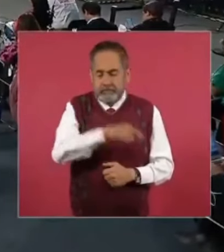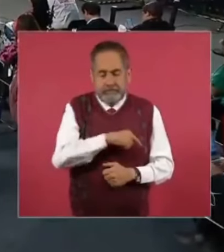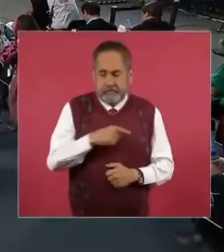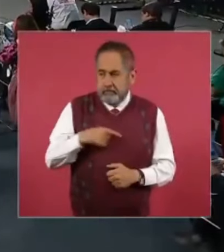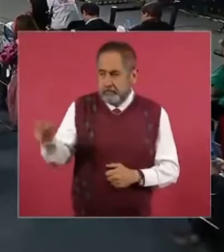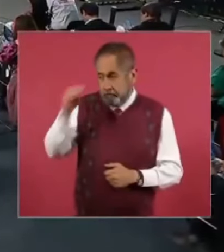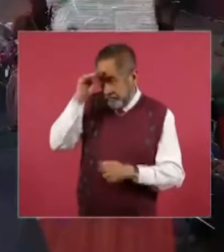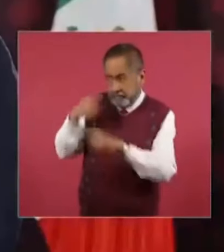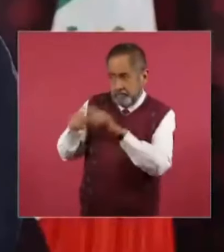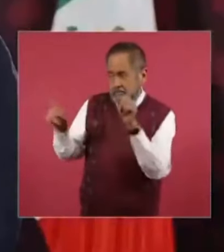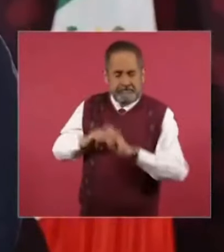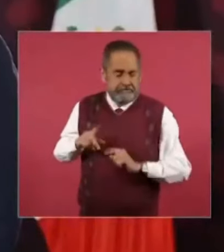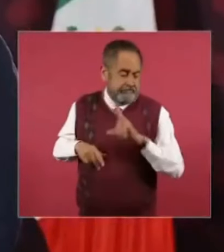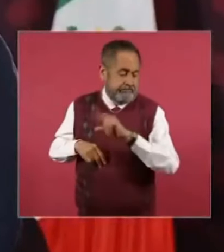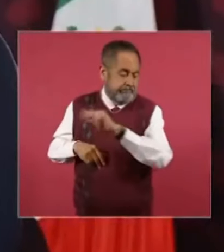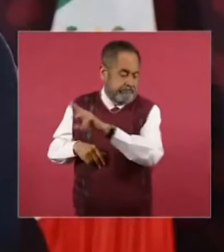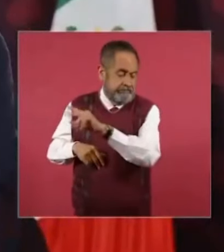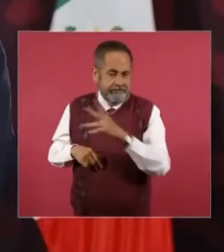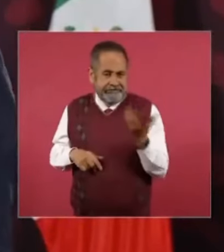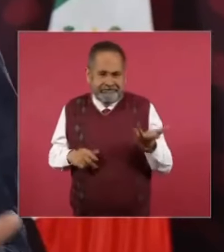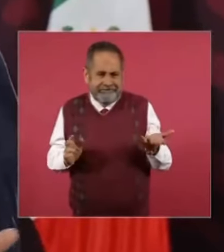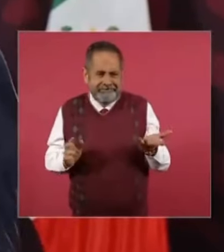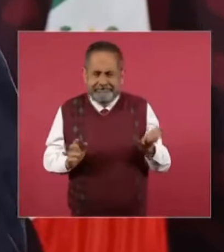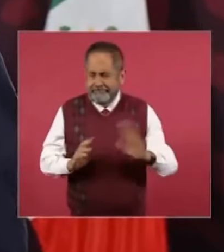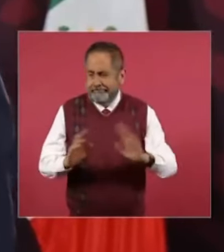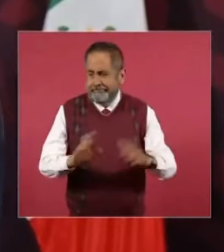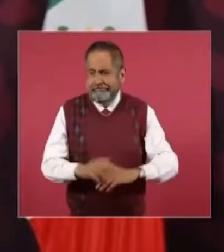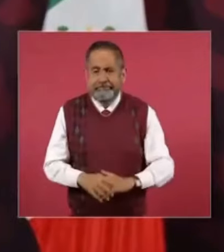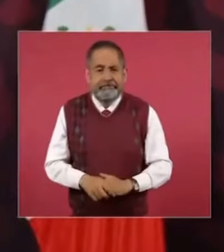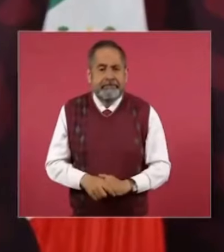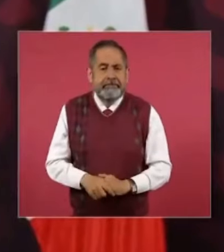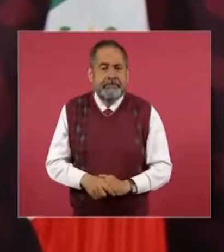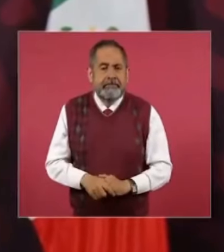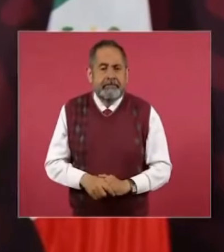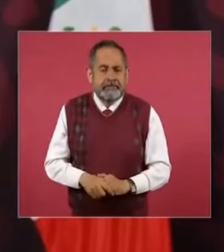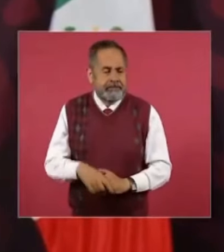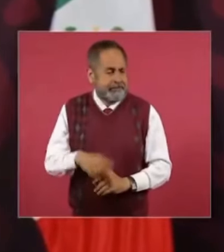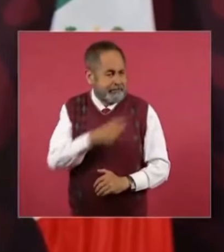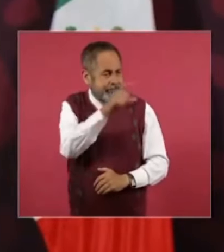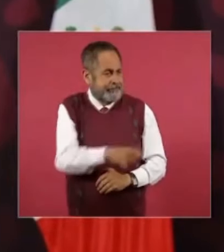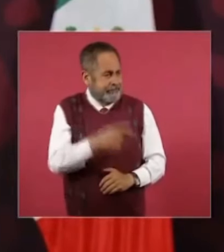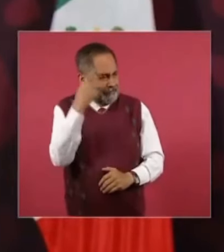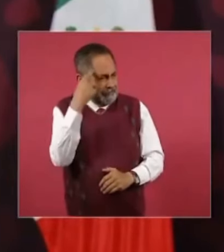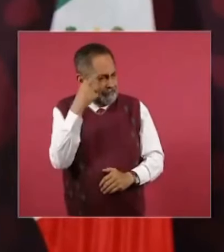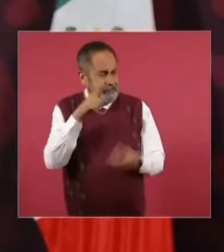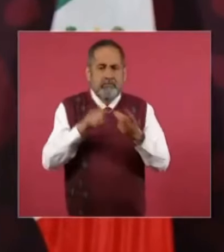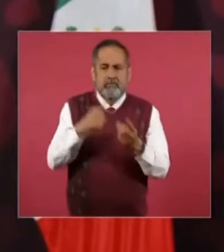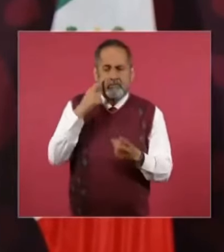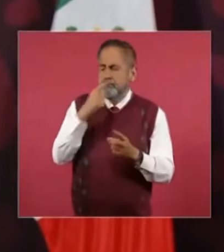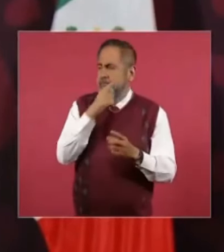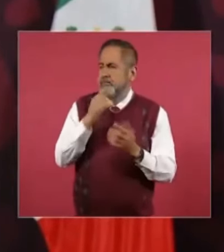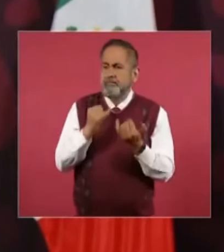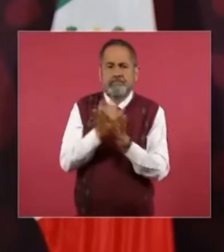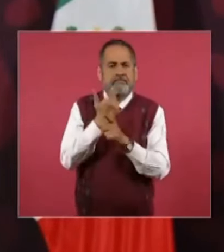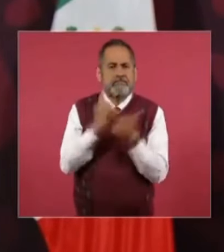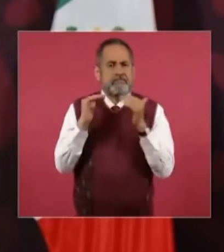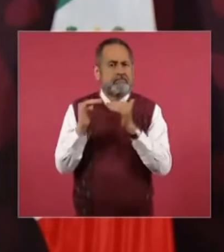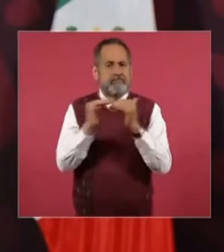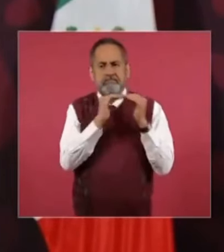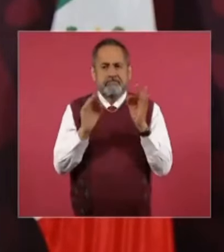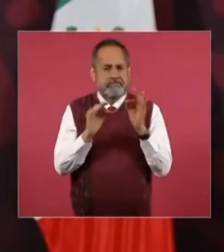sobrerrepresentación que alega la oposición que tiene Morena y sus aliados. Hoy en la Cámara de Diputados,